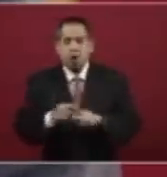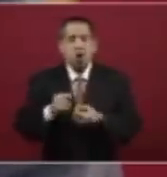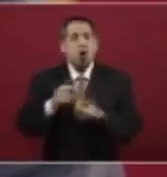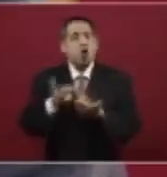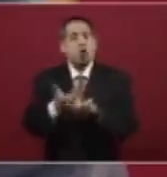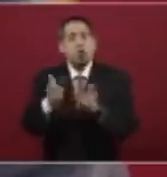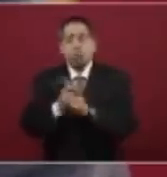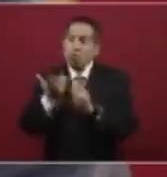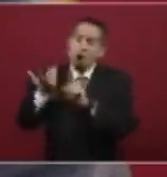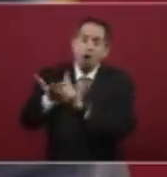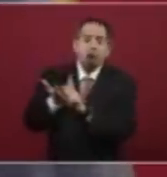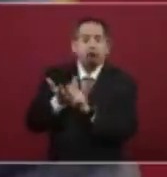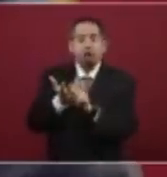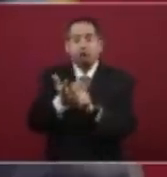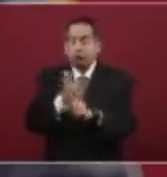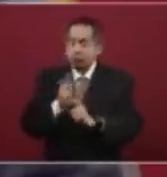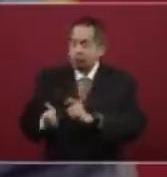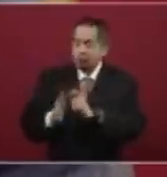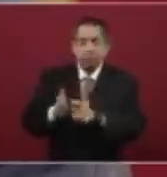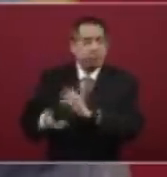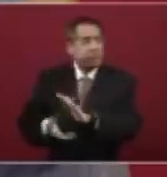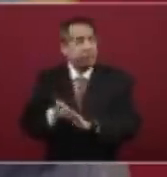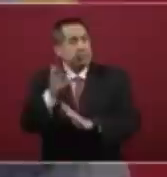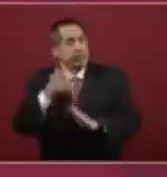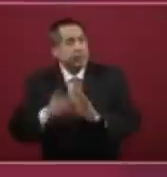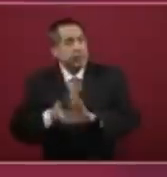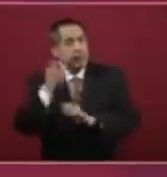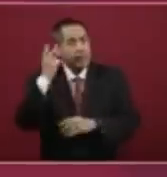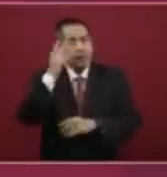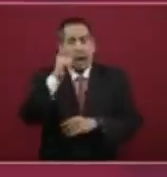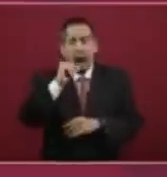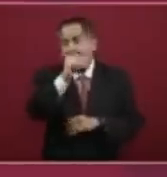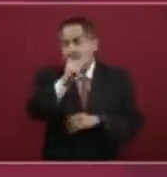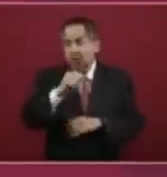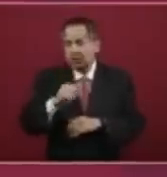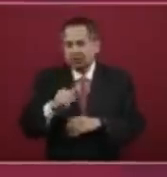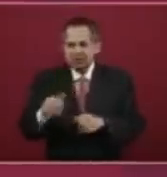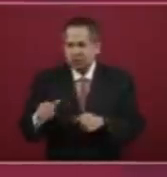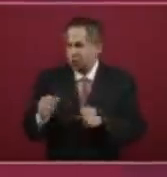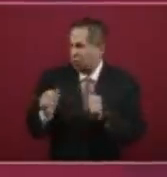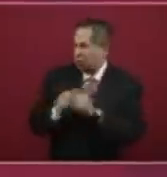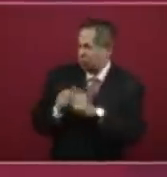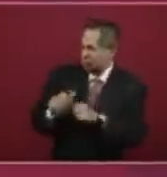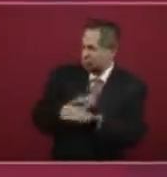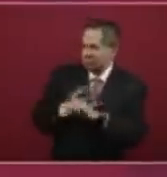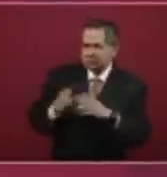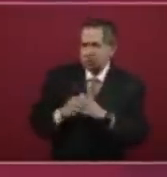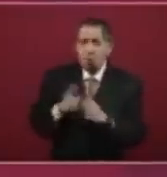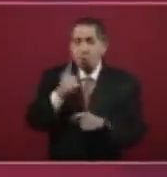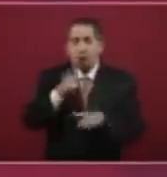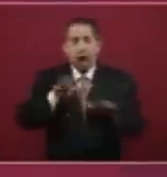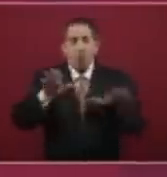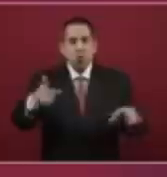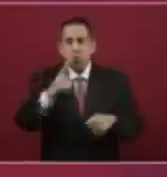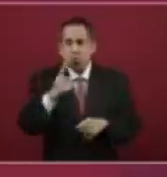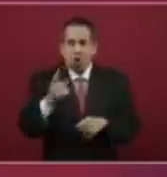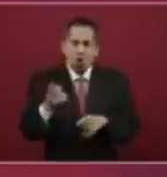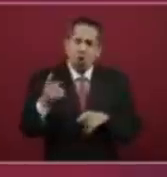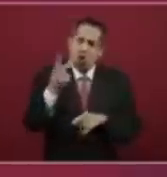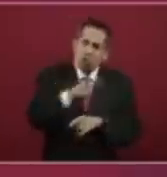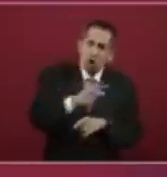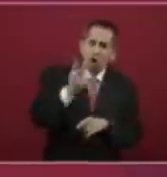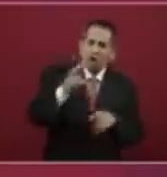séquitos, hacían viajes al extranjero, llenaban, no solo iba un avión,